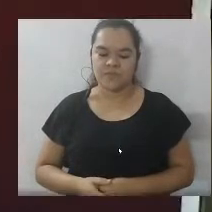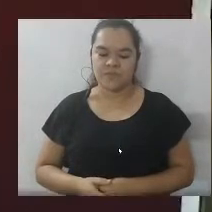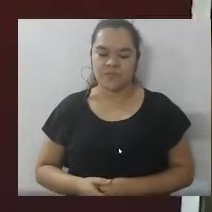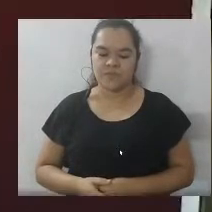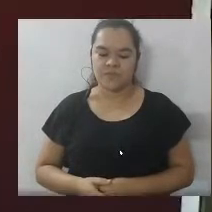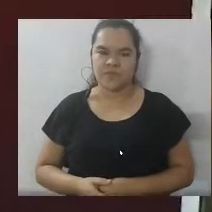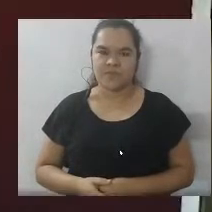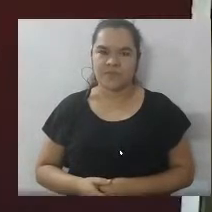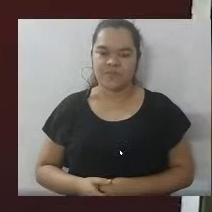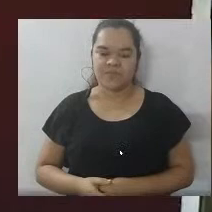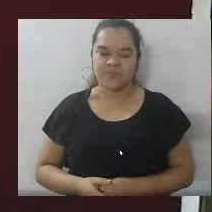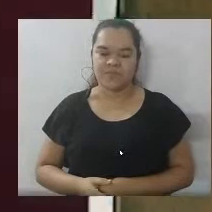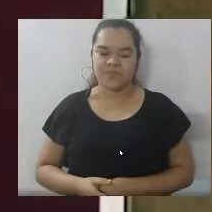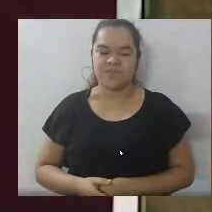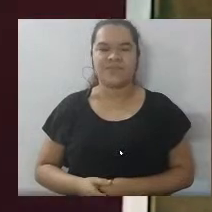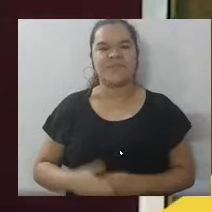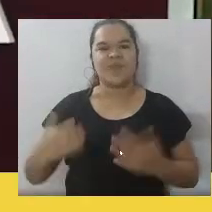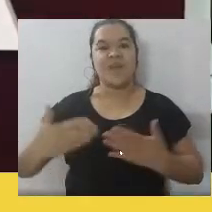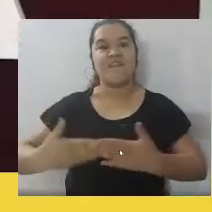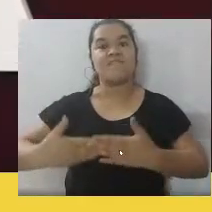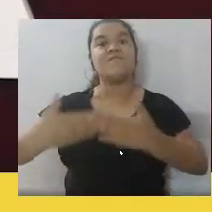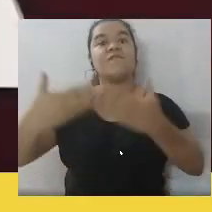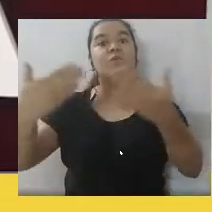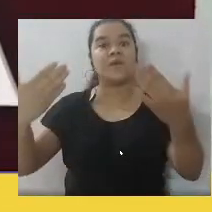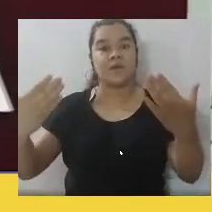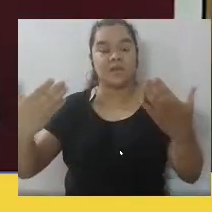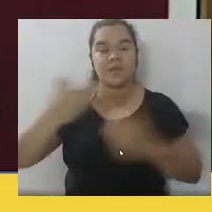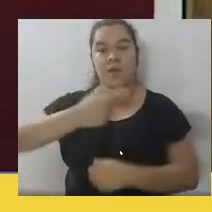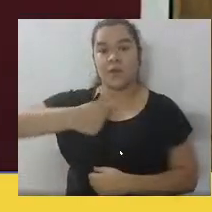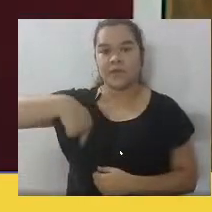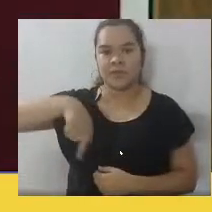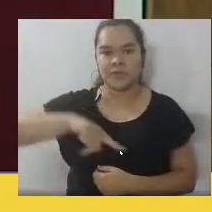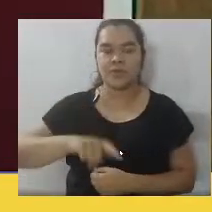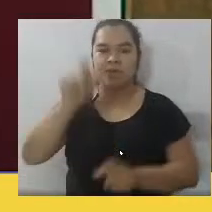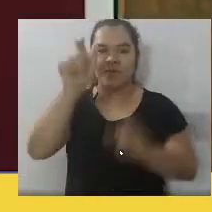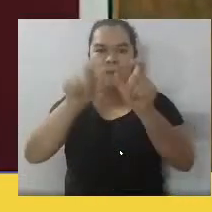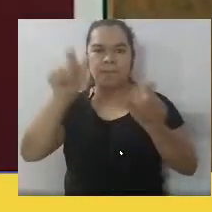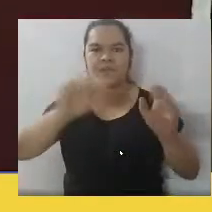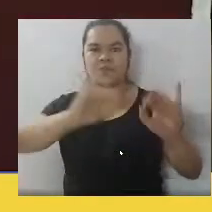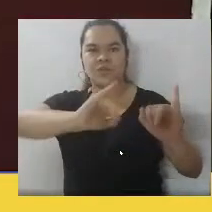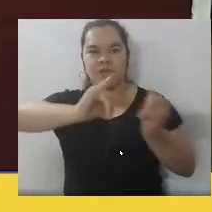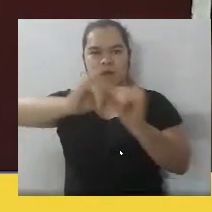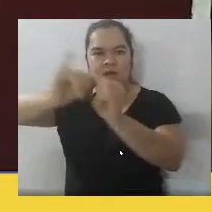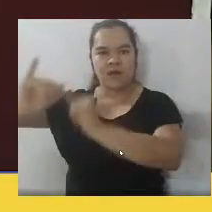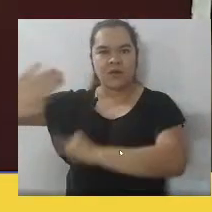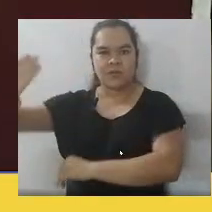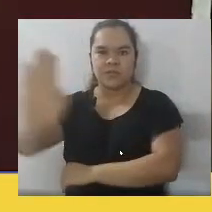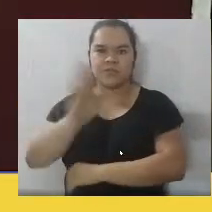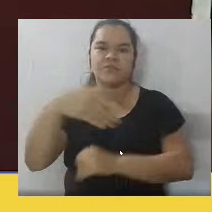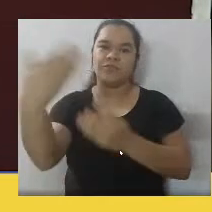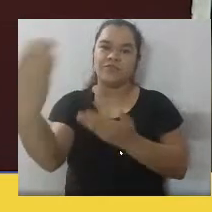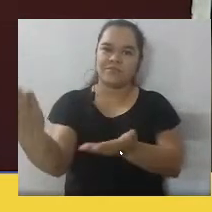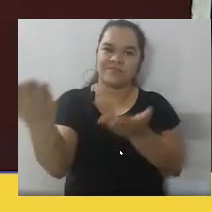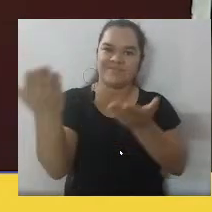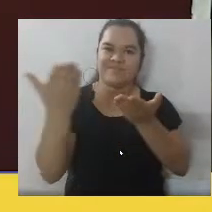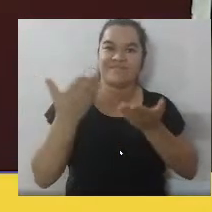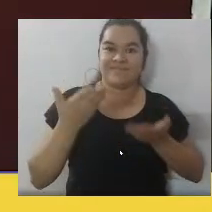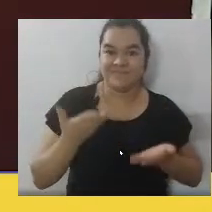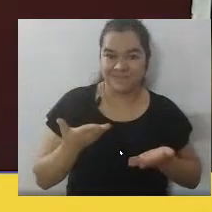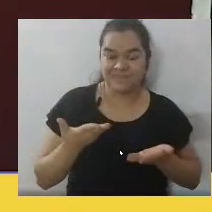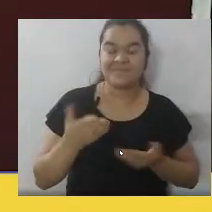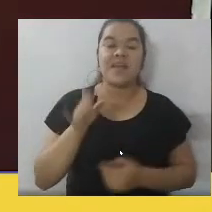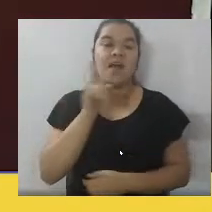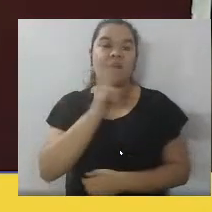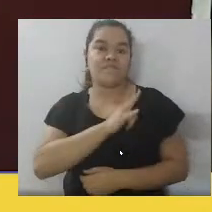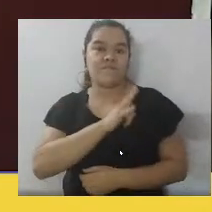Buenos días, queremos invitar a todos los jóvenes de la región a que vengan a la Facultad de Ciencias